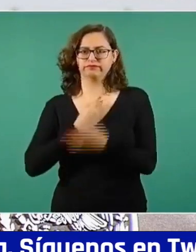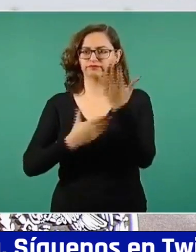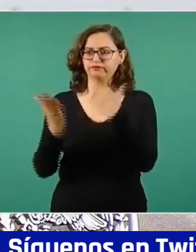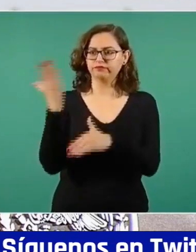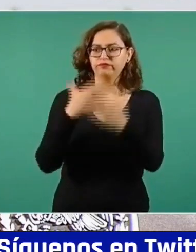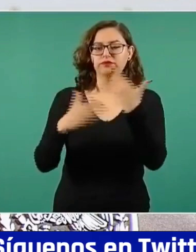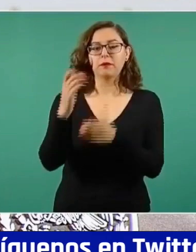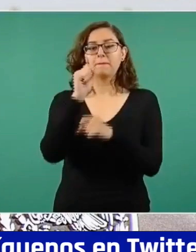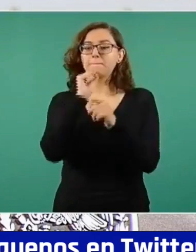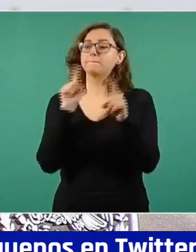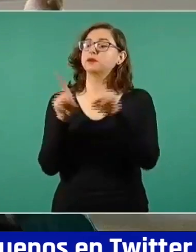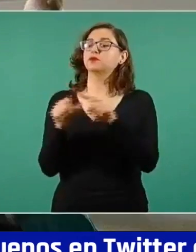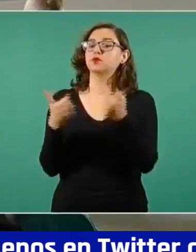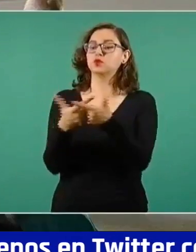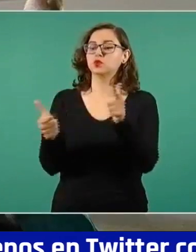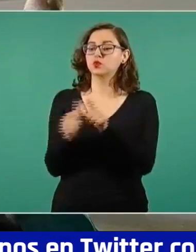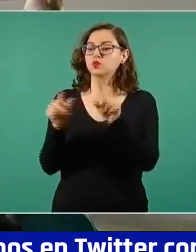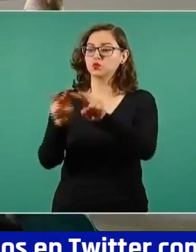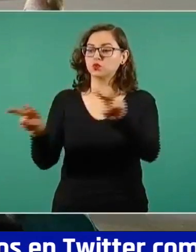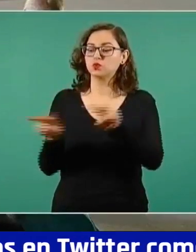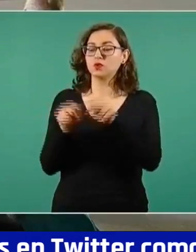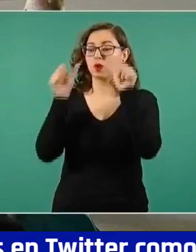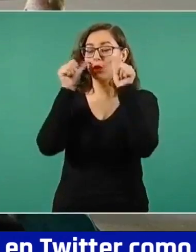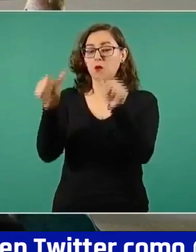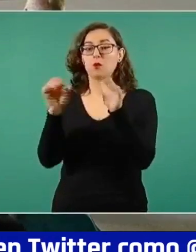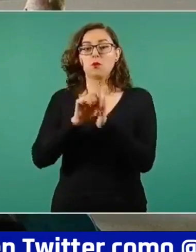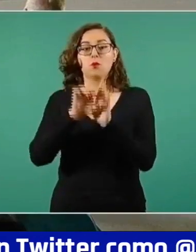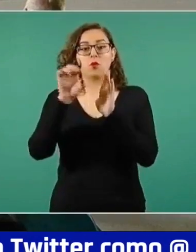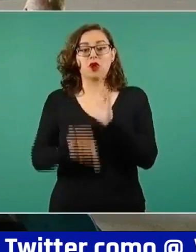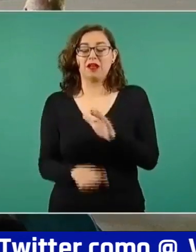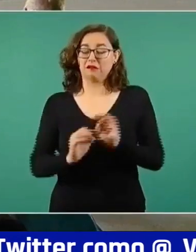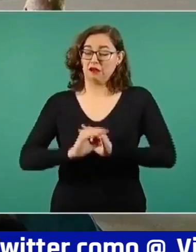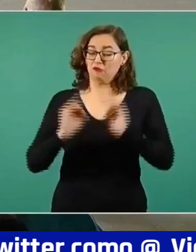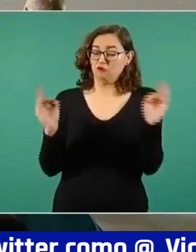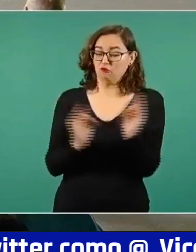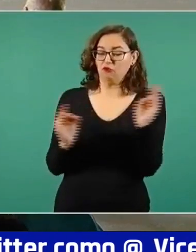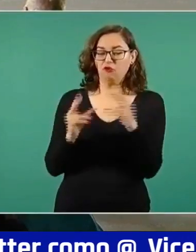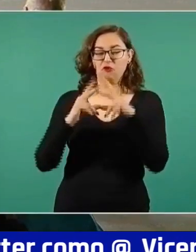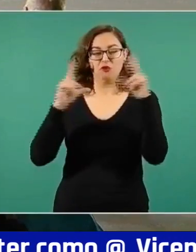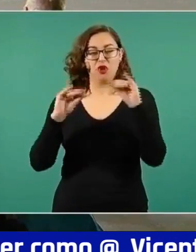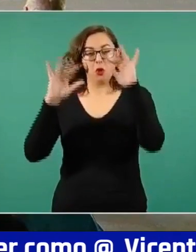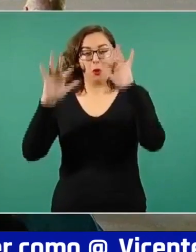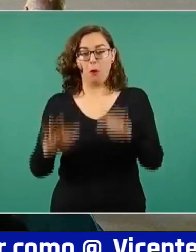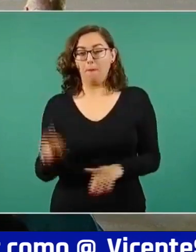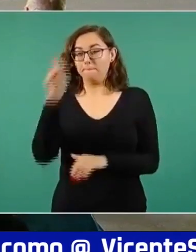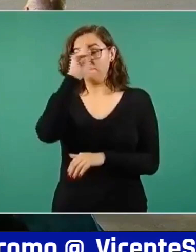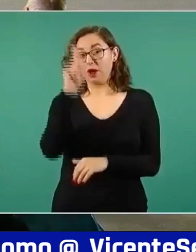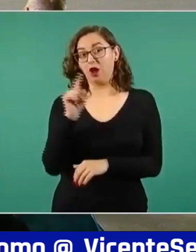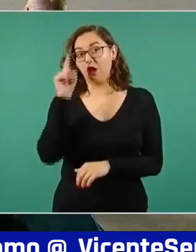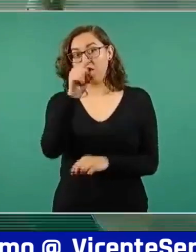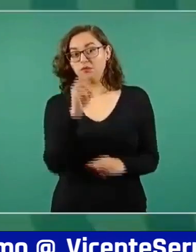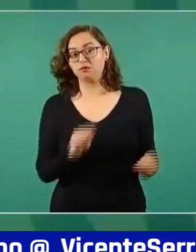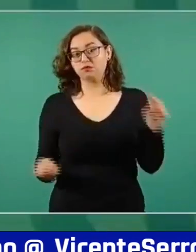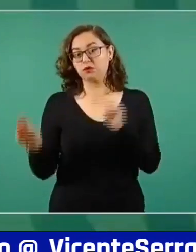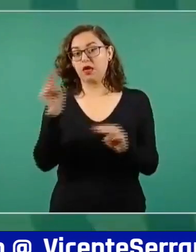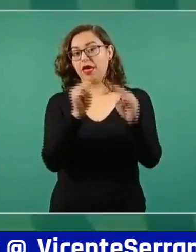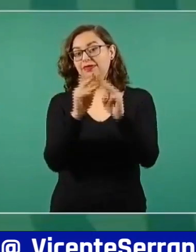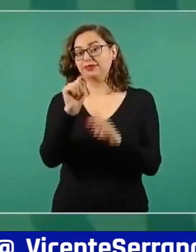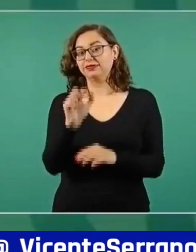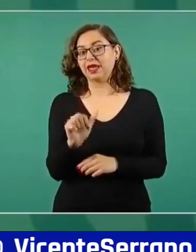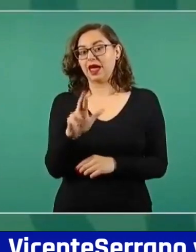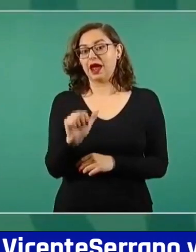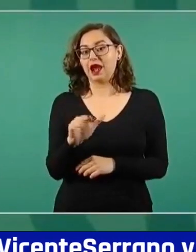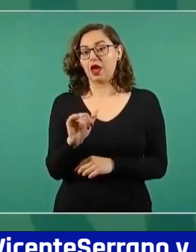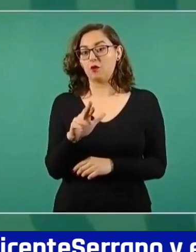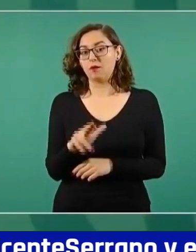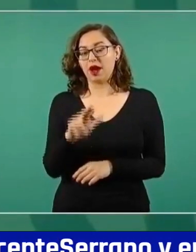por ejemplo, nuestro plan invernal en la Sierra Tarahumara, donde asistimos a más de 5,000 gentes cada año y este mismo